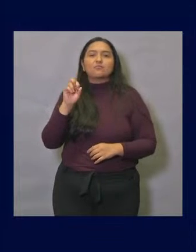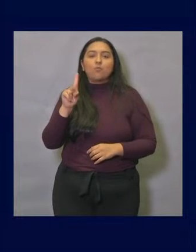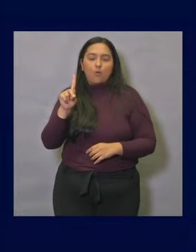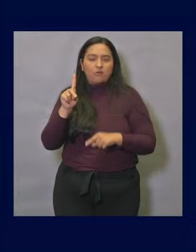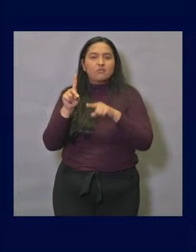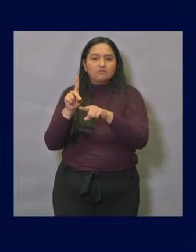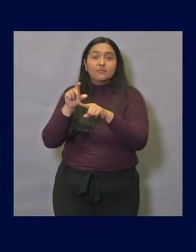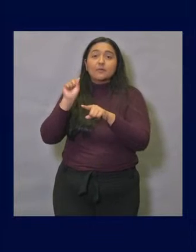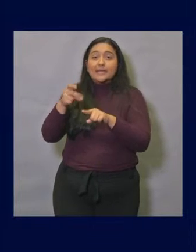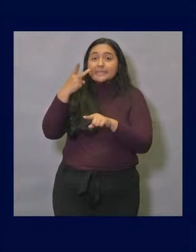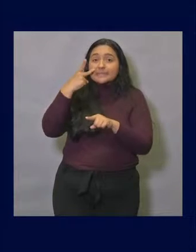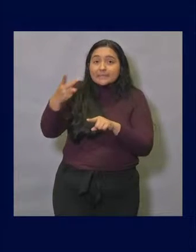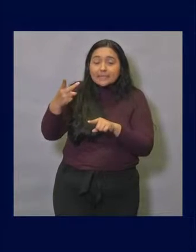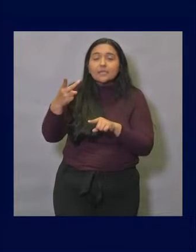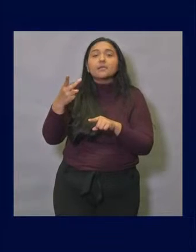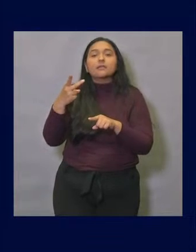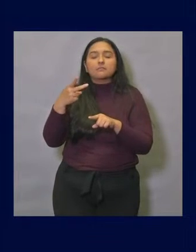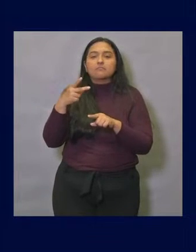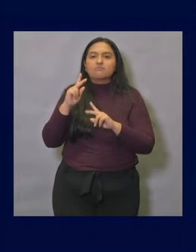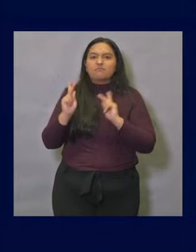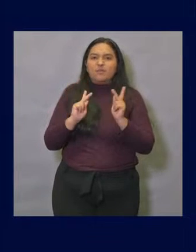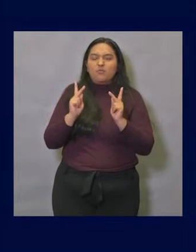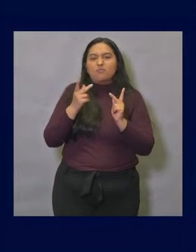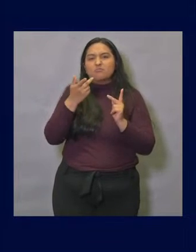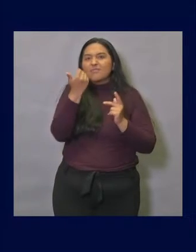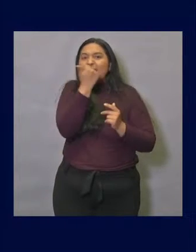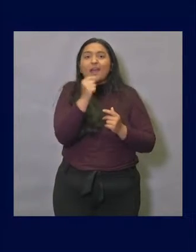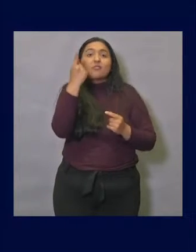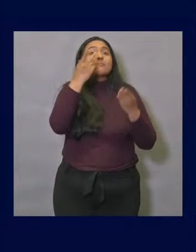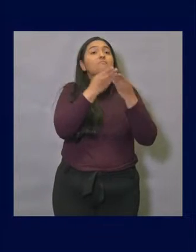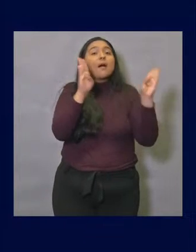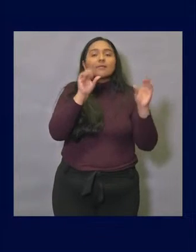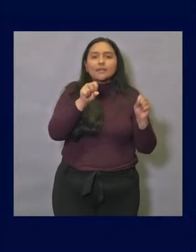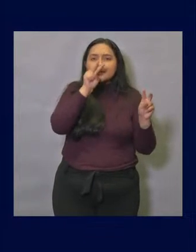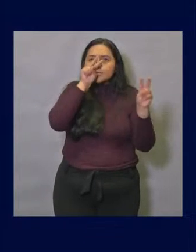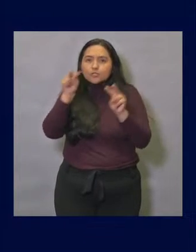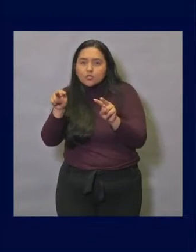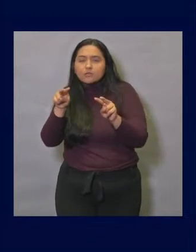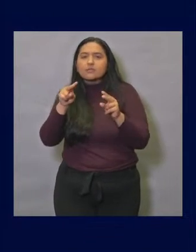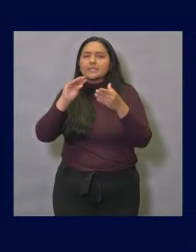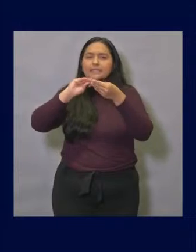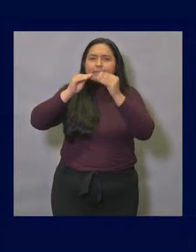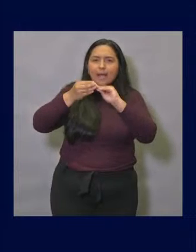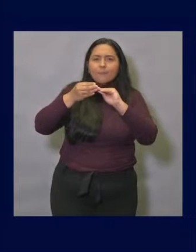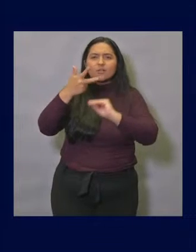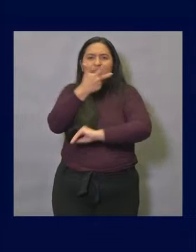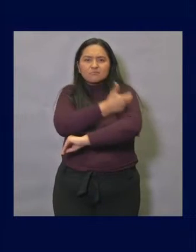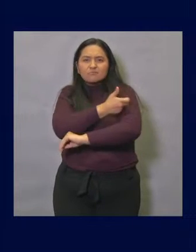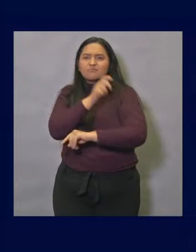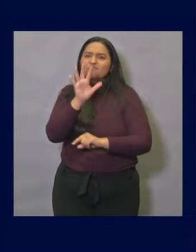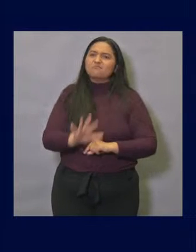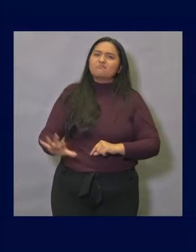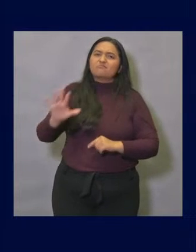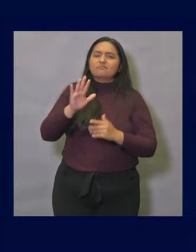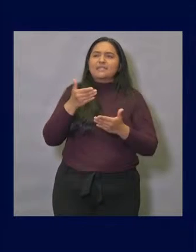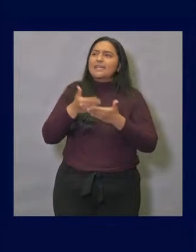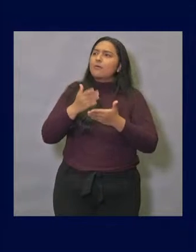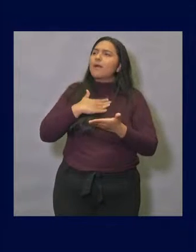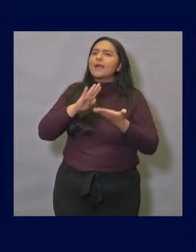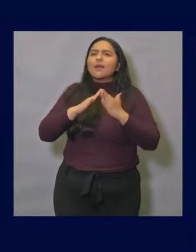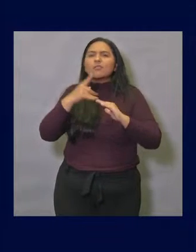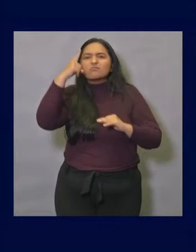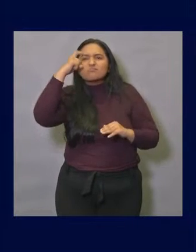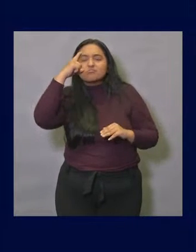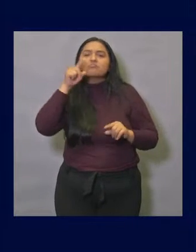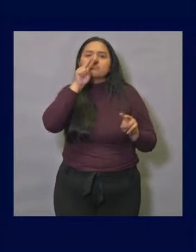permite a las personas ver rápidamente y fácilmente cómo se ven las tasas de vacunación en sus propios vecindarios.